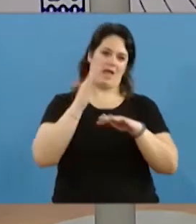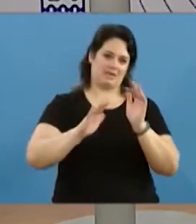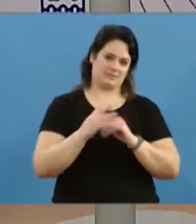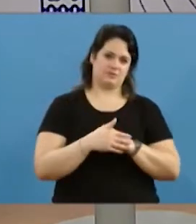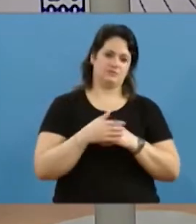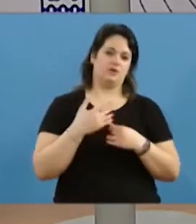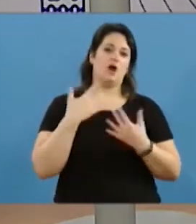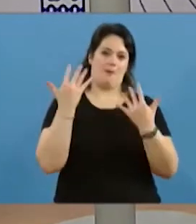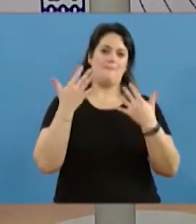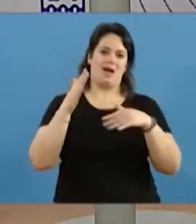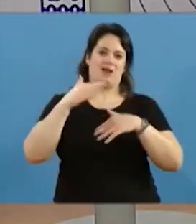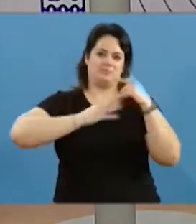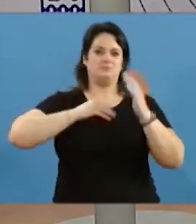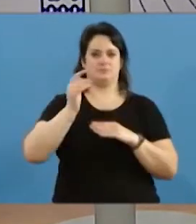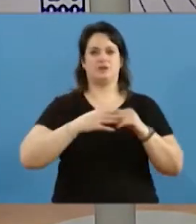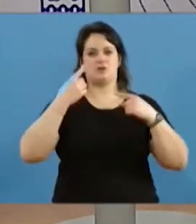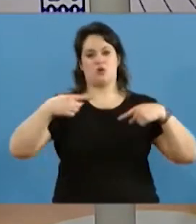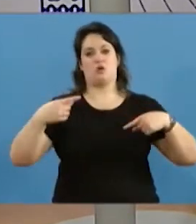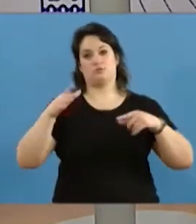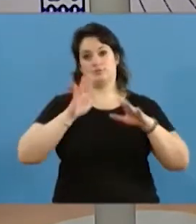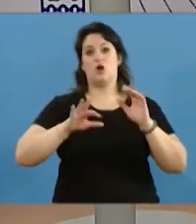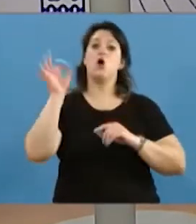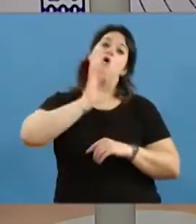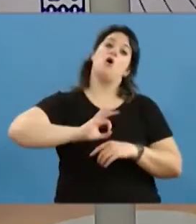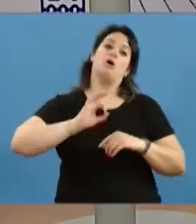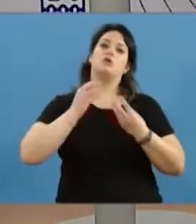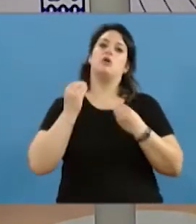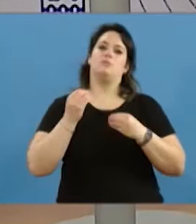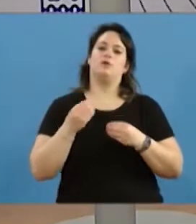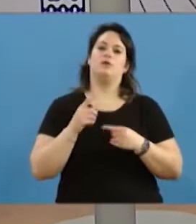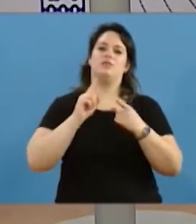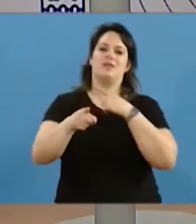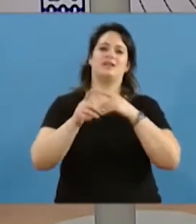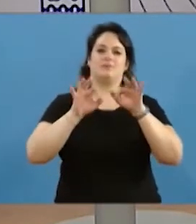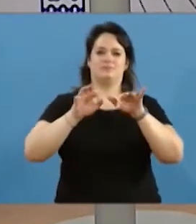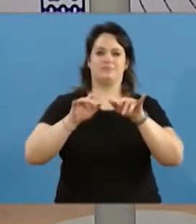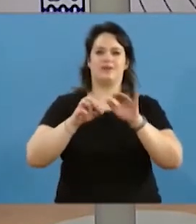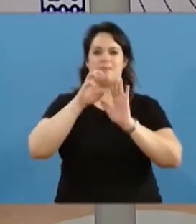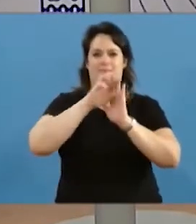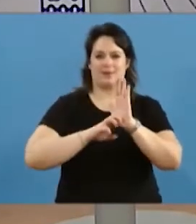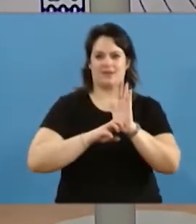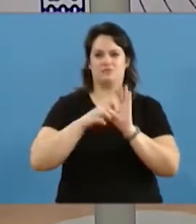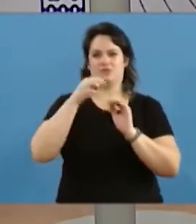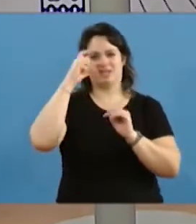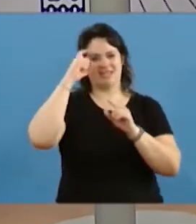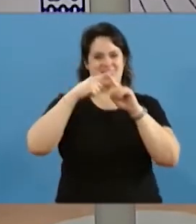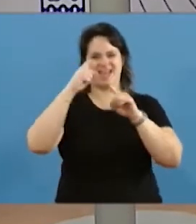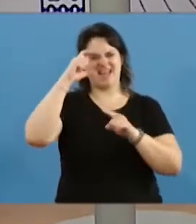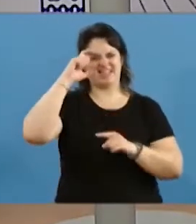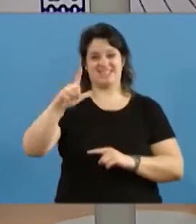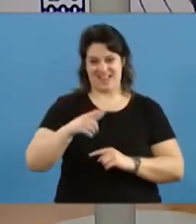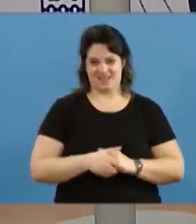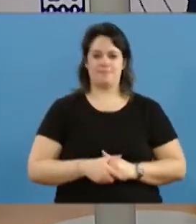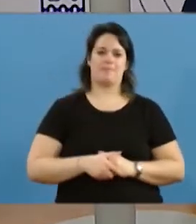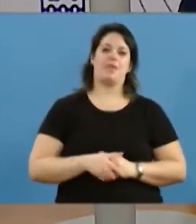a mano, con mis elementos de geometría, o puedo construirlos en el Excel. Bien. ¿Sí? Uh-huh. Bueno, entonces vamos a tratar